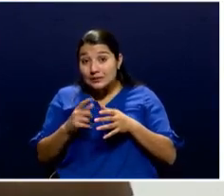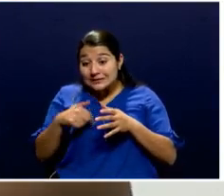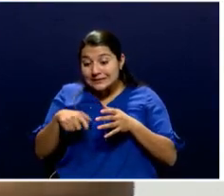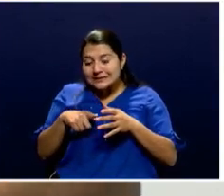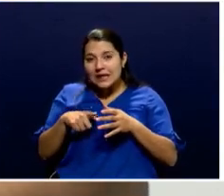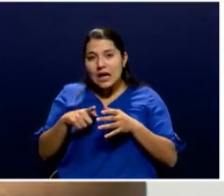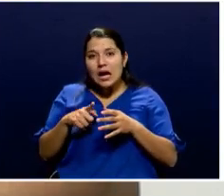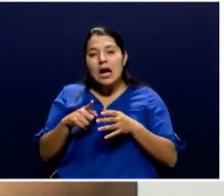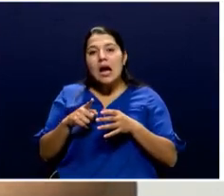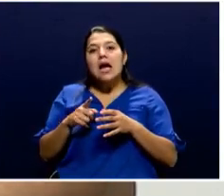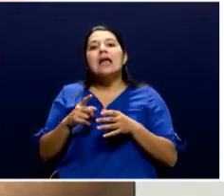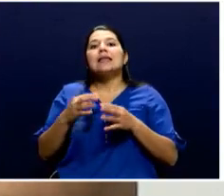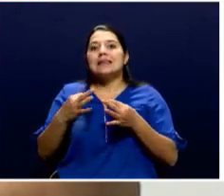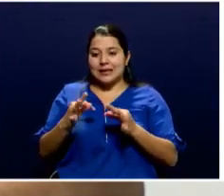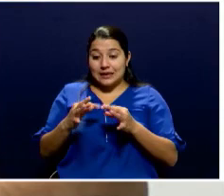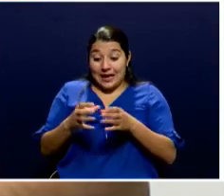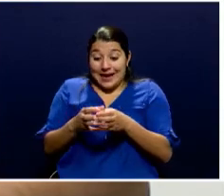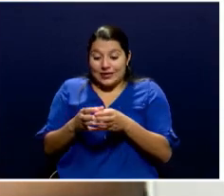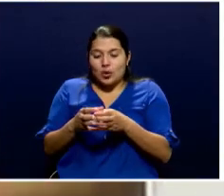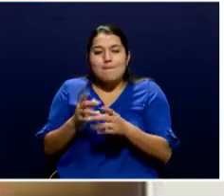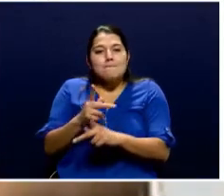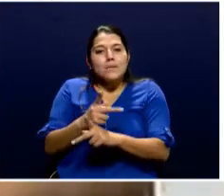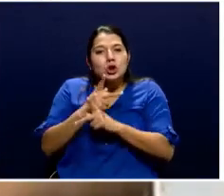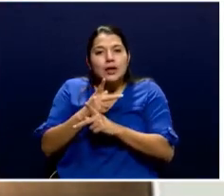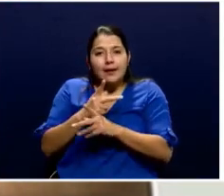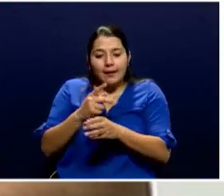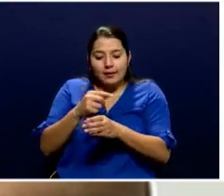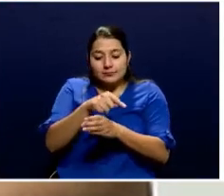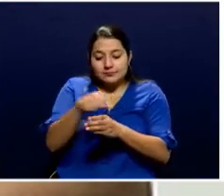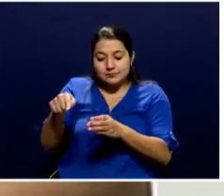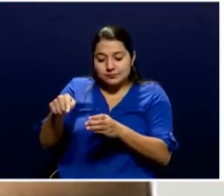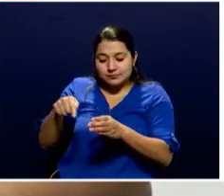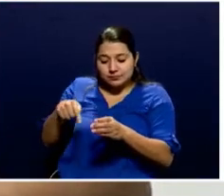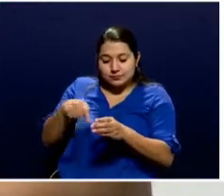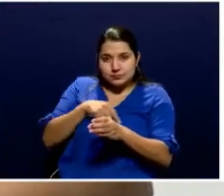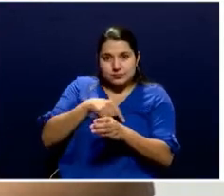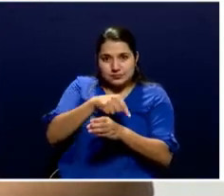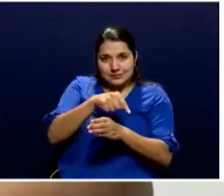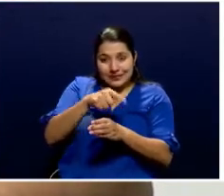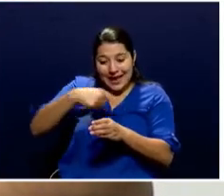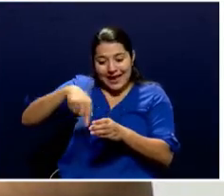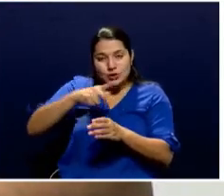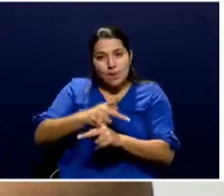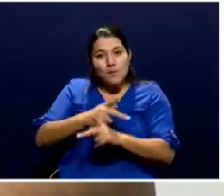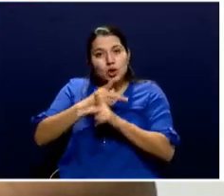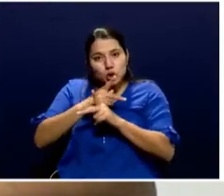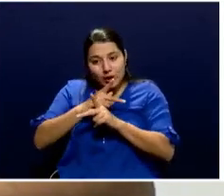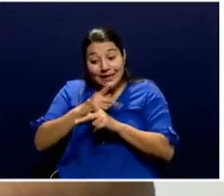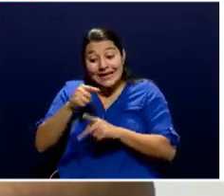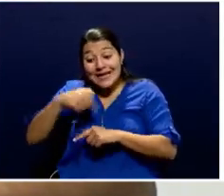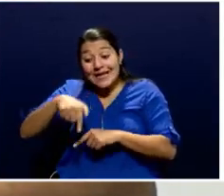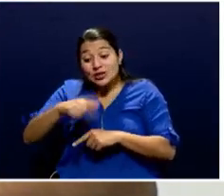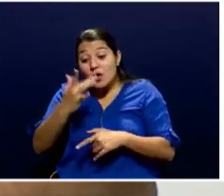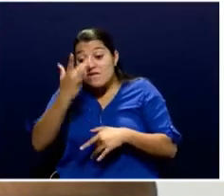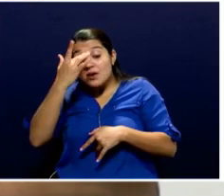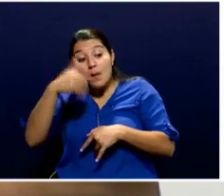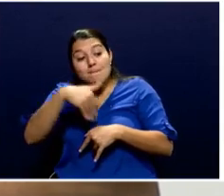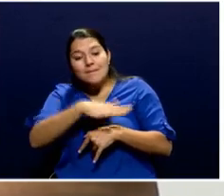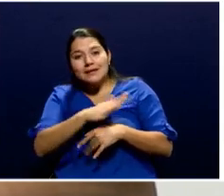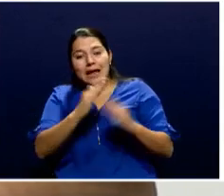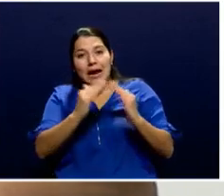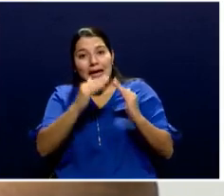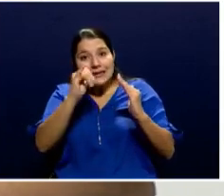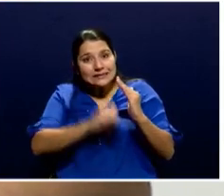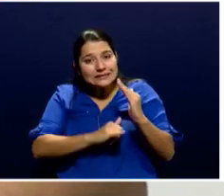los cordones de aislamiento, mandar a la gente enferma para la casa en cuarentena, que